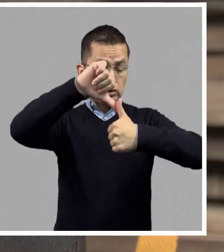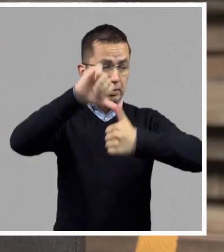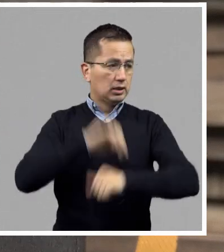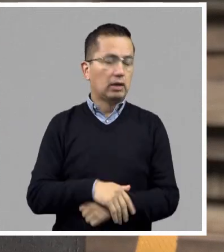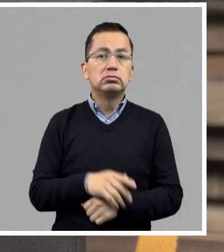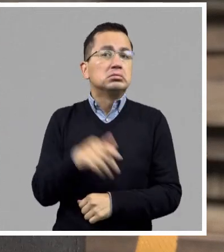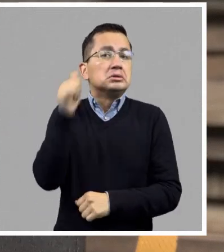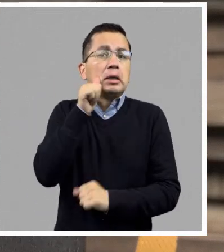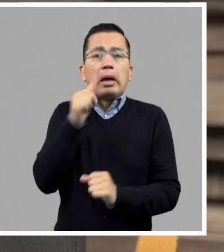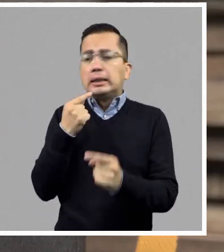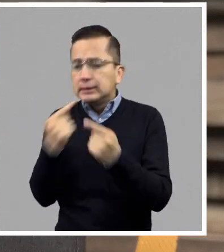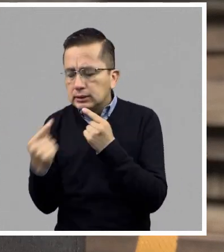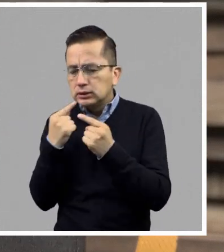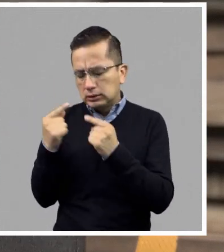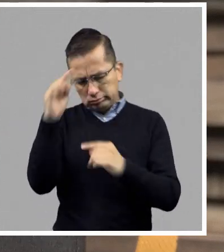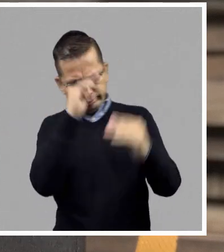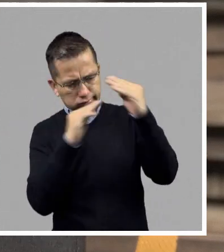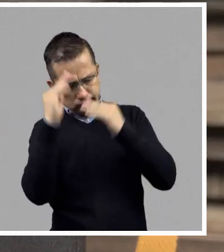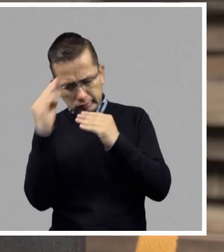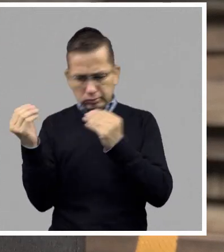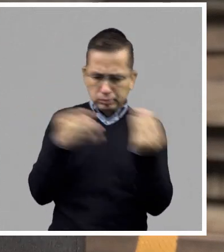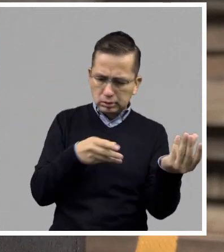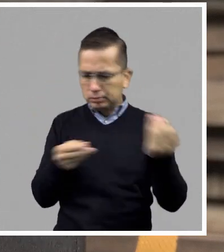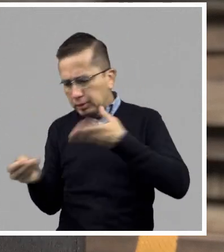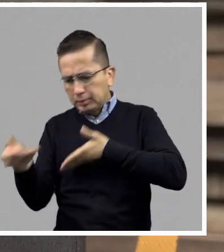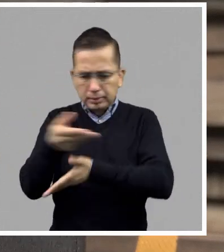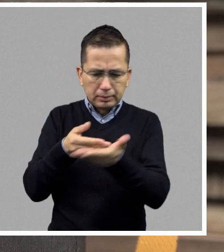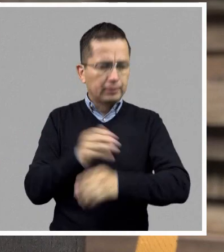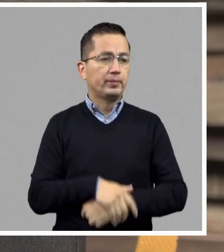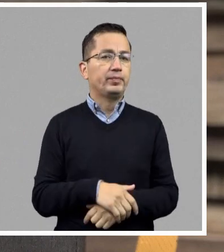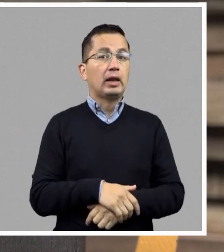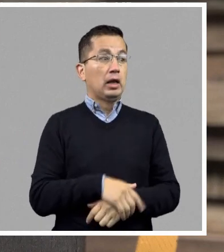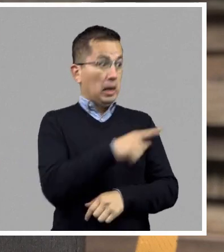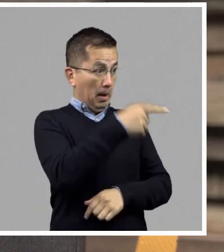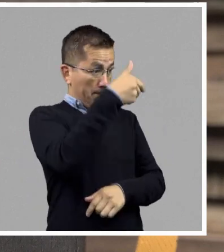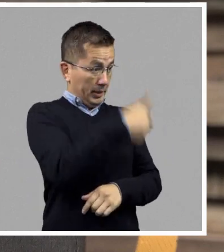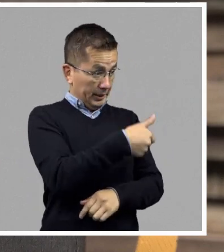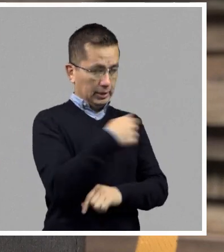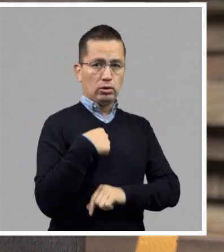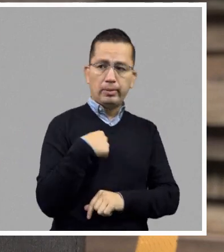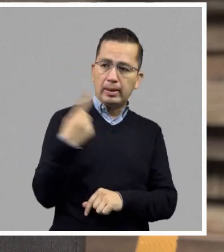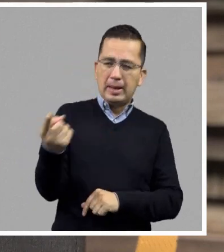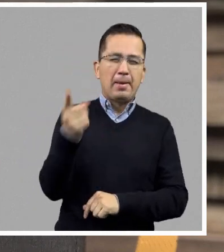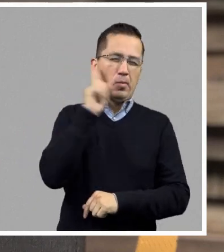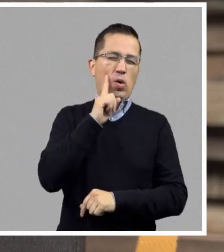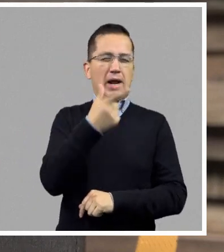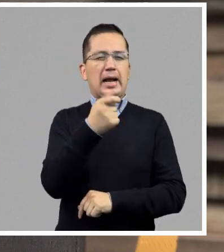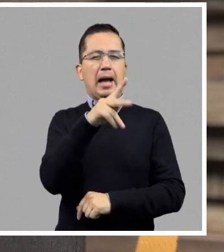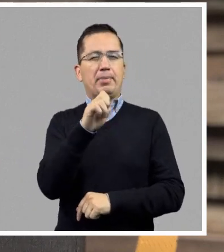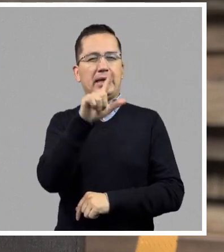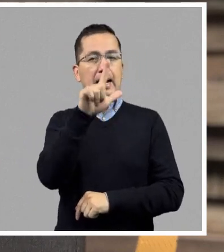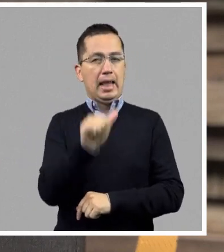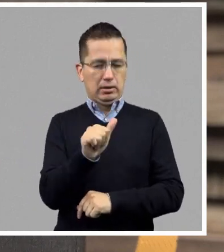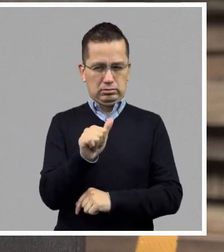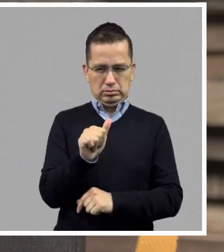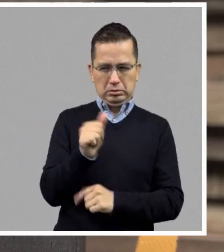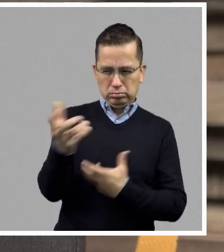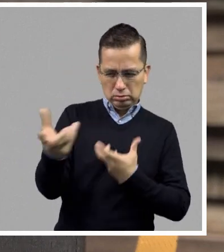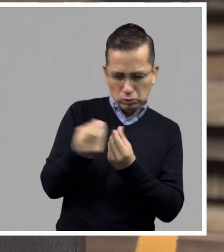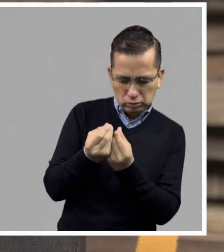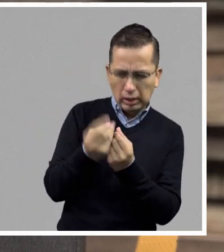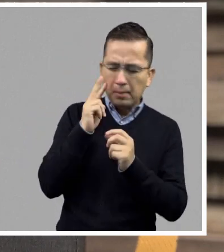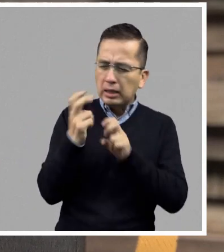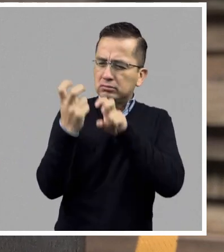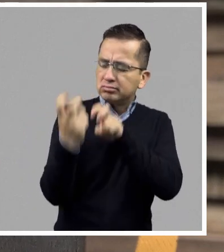Entonces lo primero que hicimos fue sentarnos Gabriela y yo y imaginar primero que